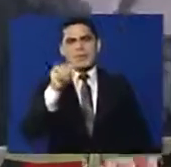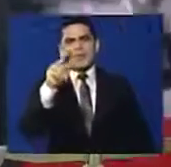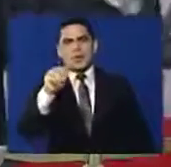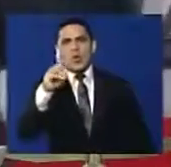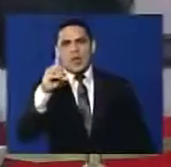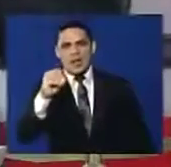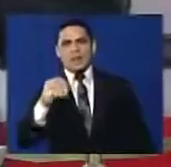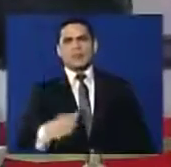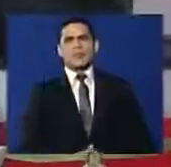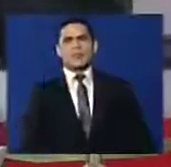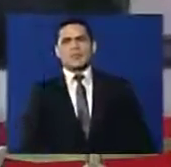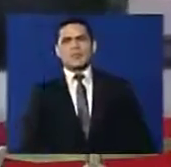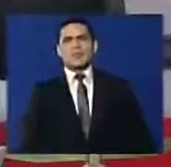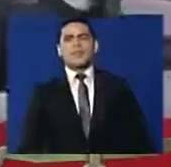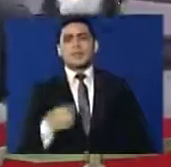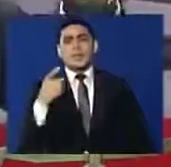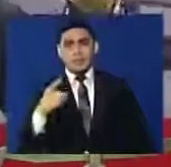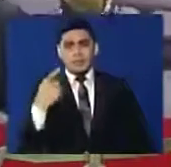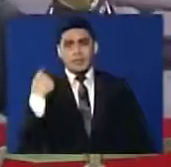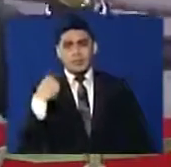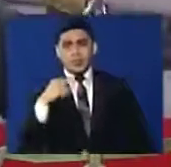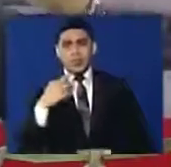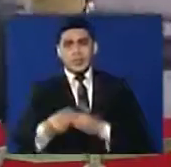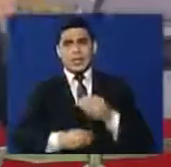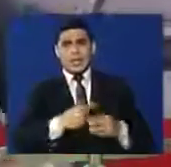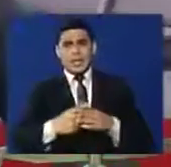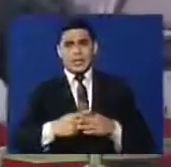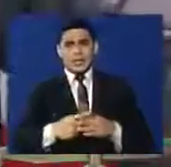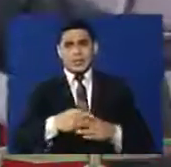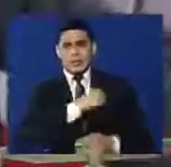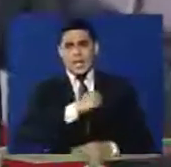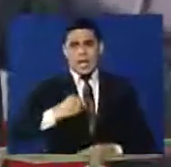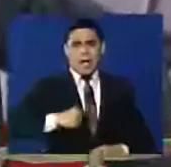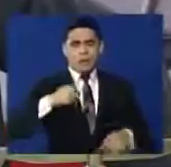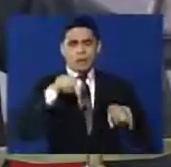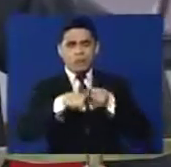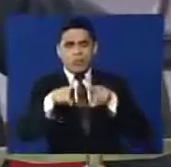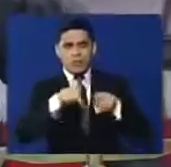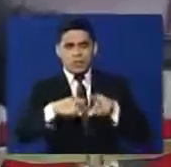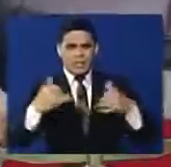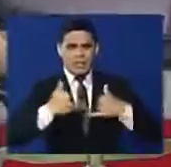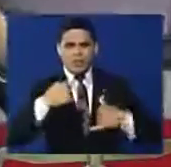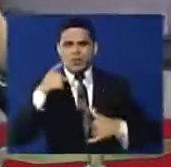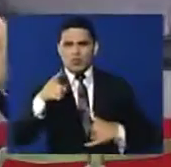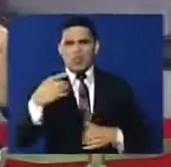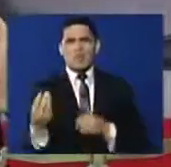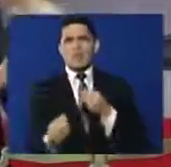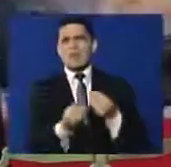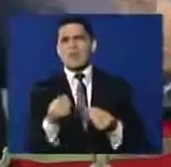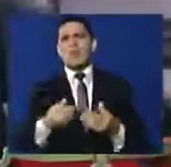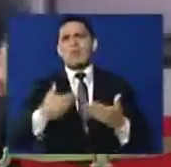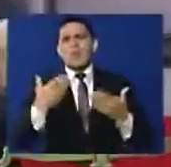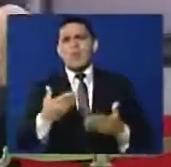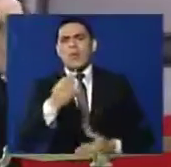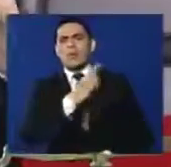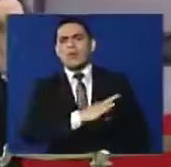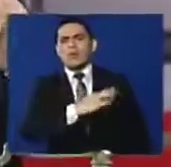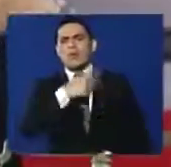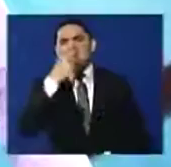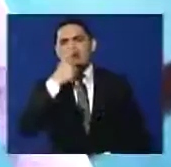Padilla. Si tuvieras que hacerte un auto, crítica pública, ¿cuál pudiera ser desde el punto de vista